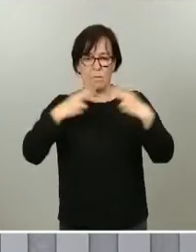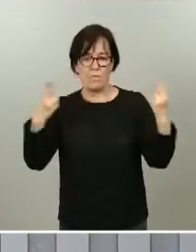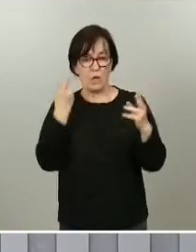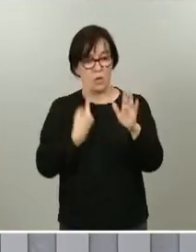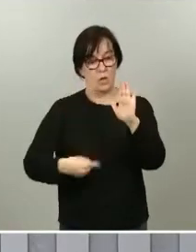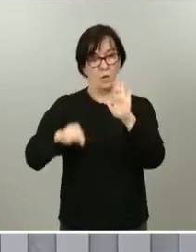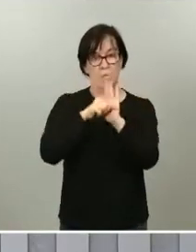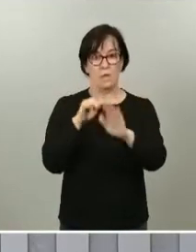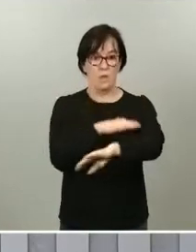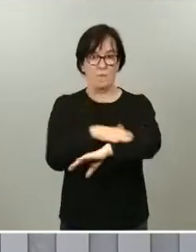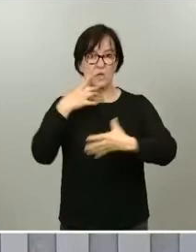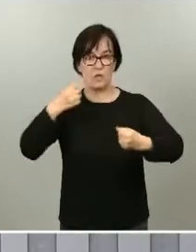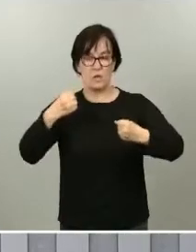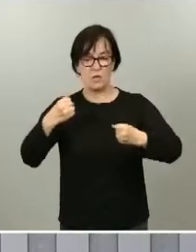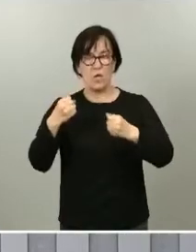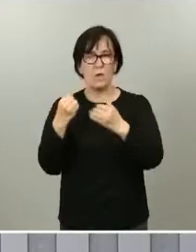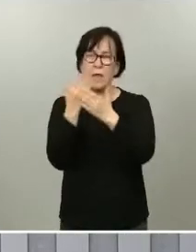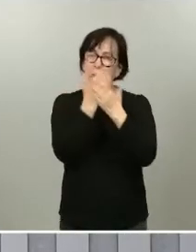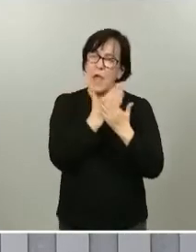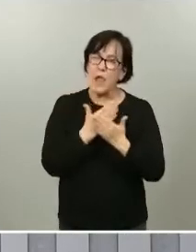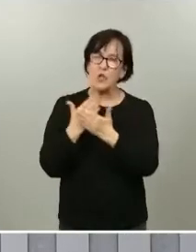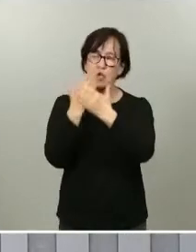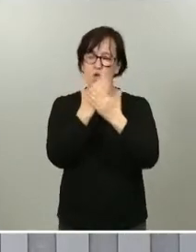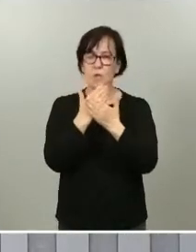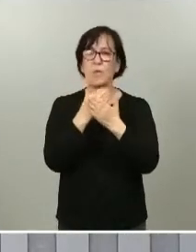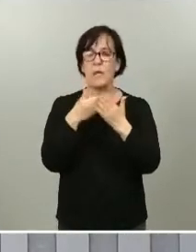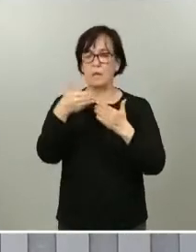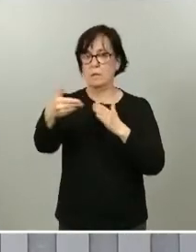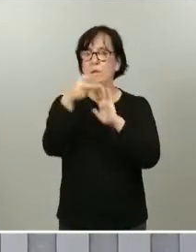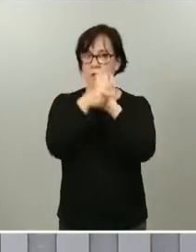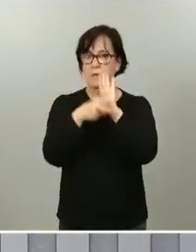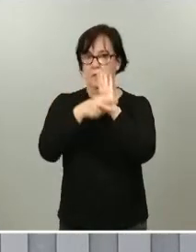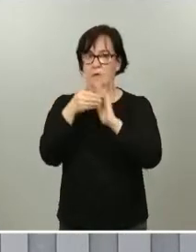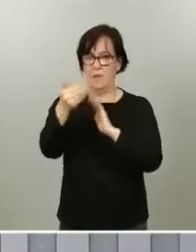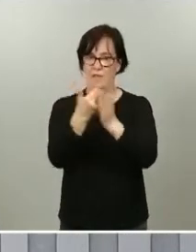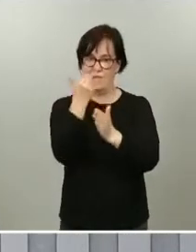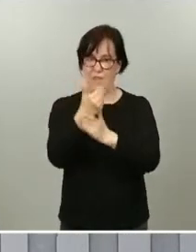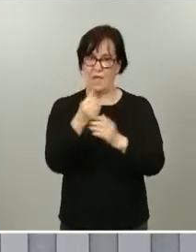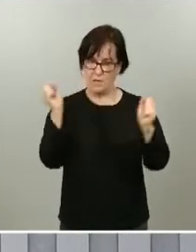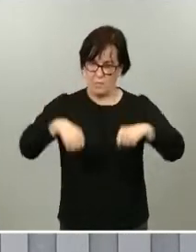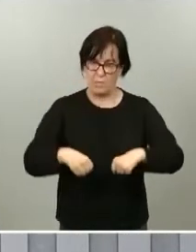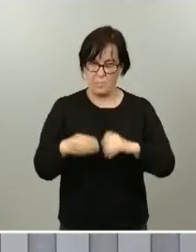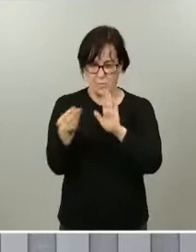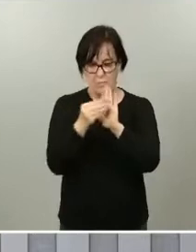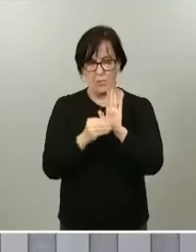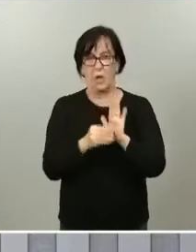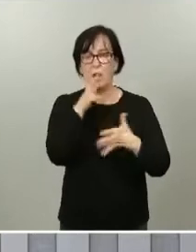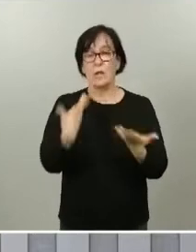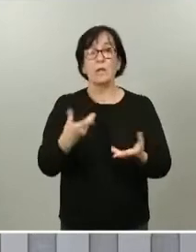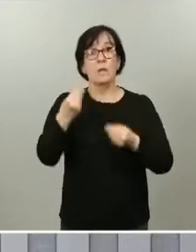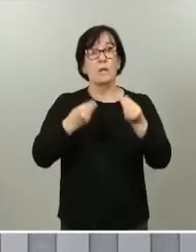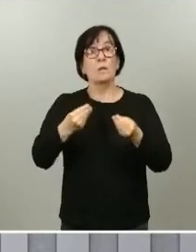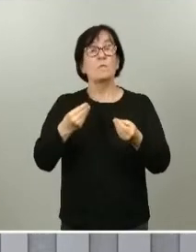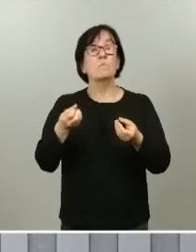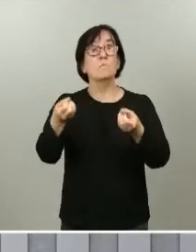estaba estudiando y que las regulará en los próximos días igualmente se nos ha trasladado y hemos compartido desde el